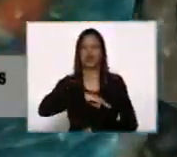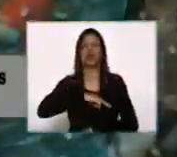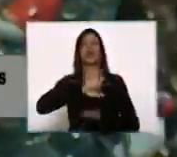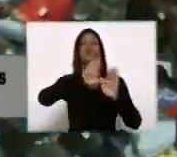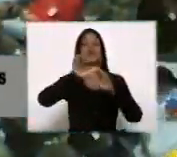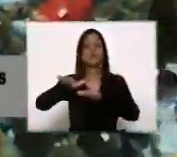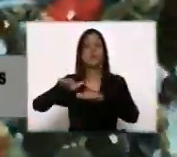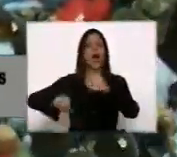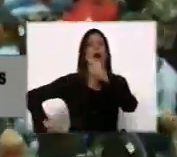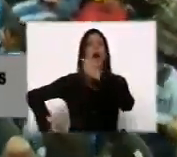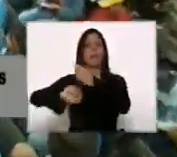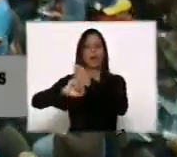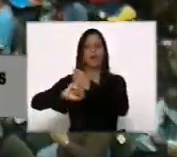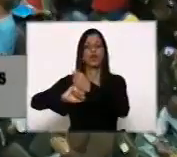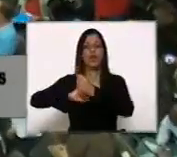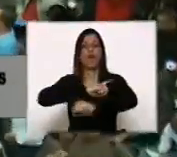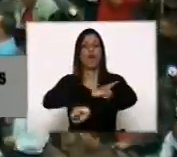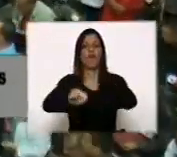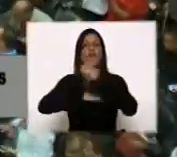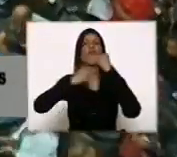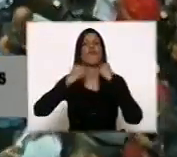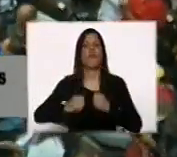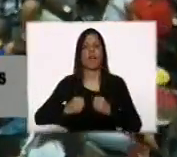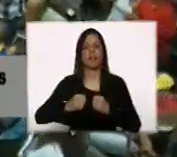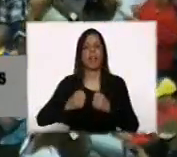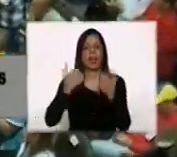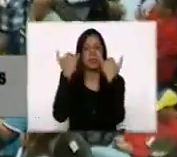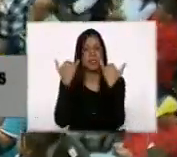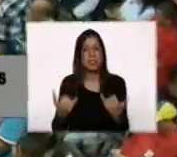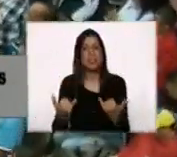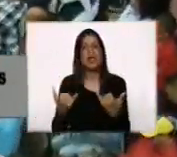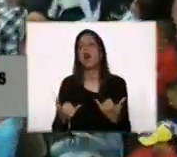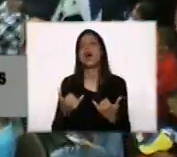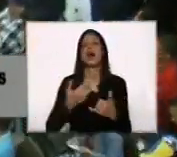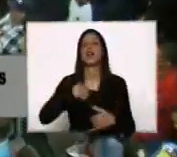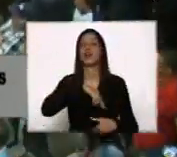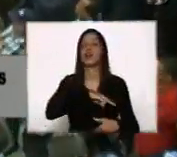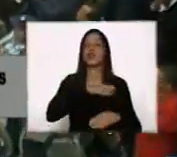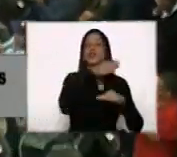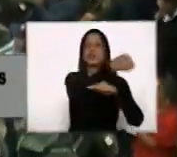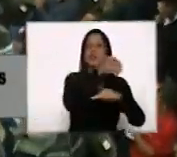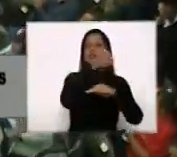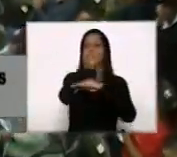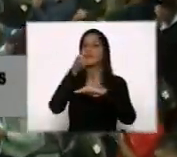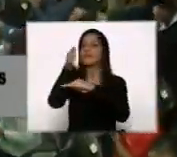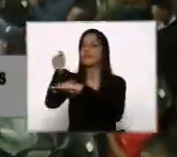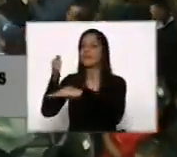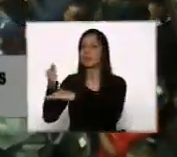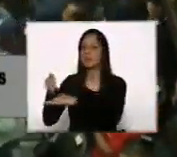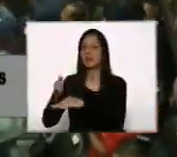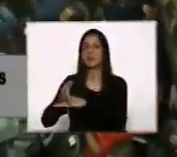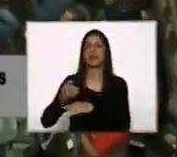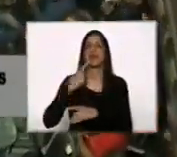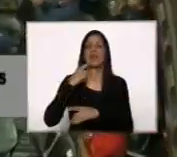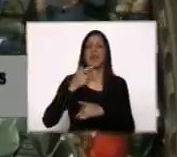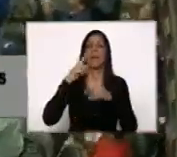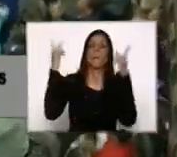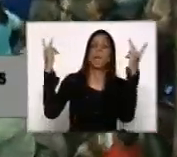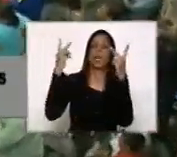apoyar con toda la fuerza. Desde ya nos vamos a movilizar y vamos a la